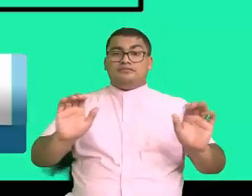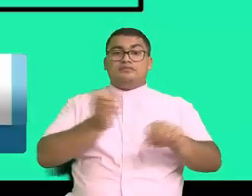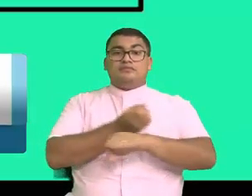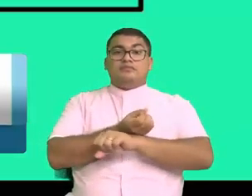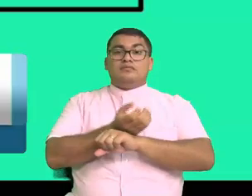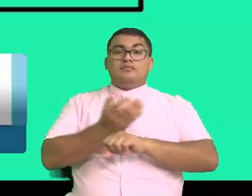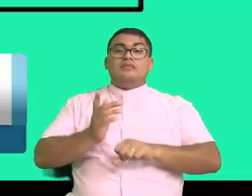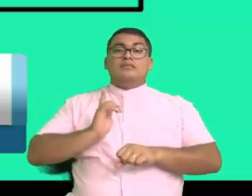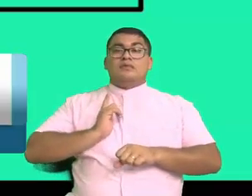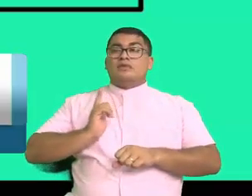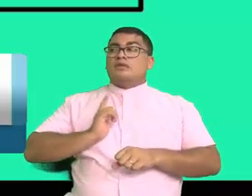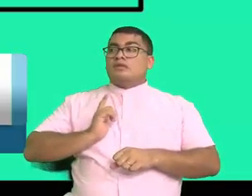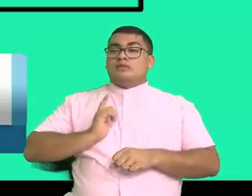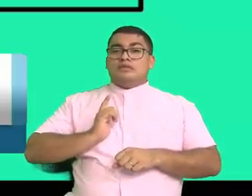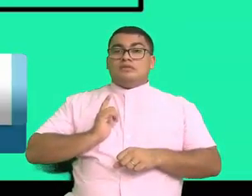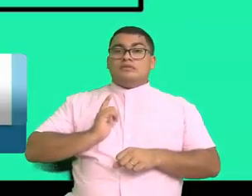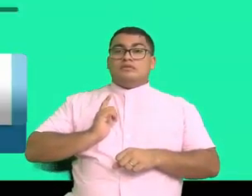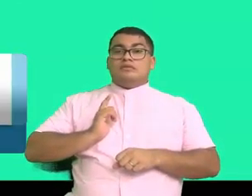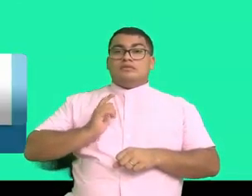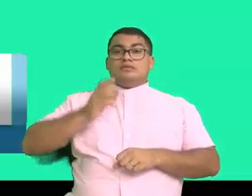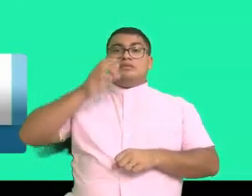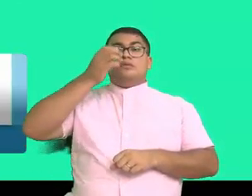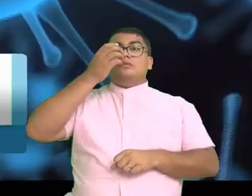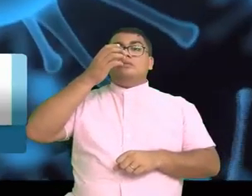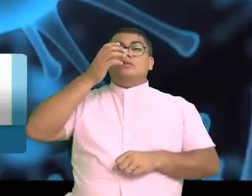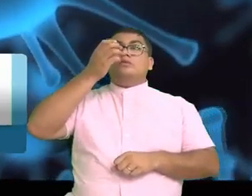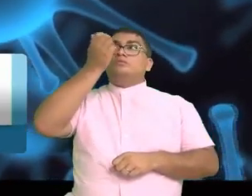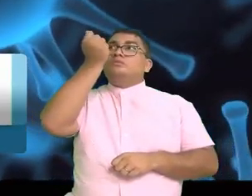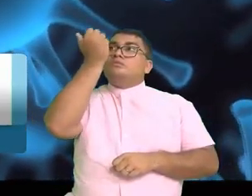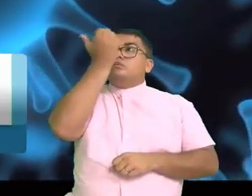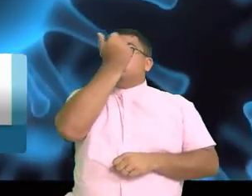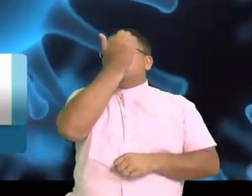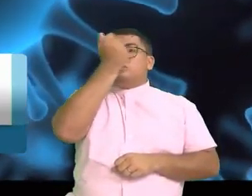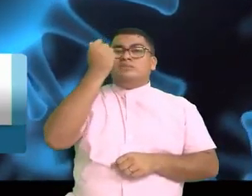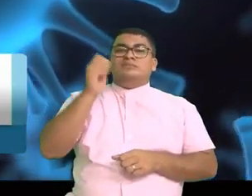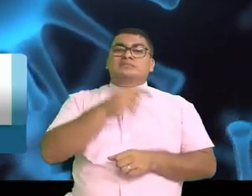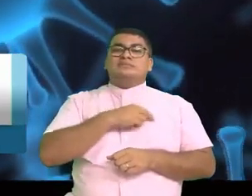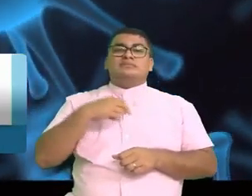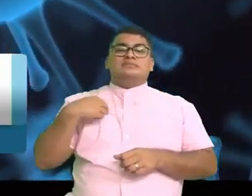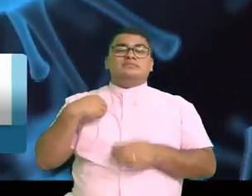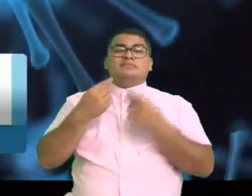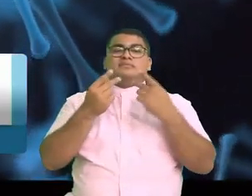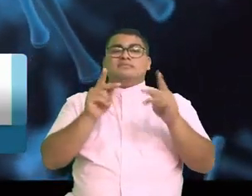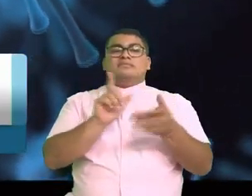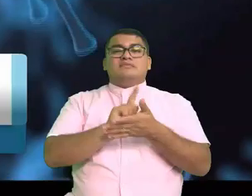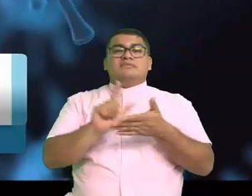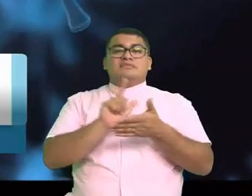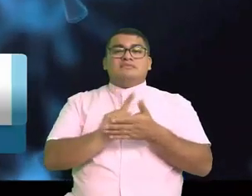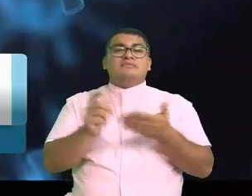para sustraer. En el caso de los adultos, ¿cómo podemos sustraer toda esa, al hacer la limpieza